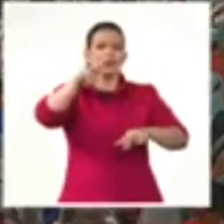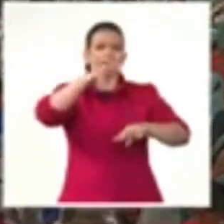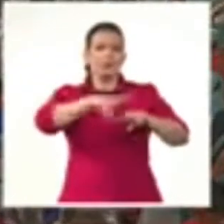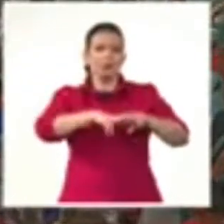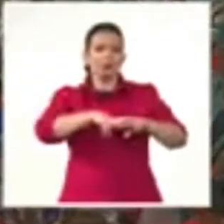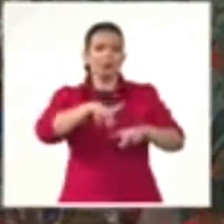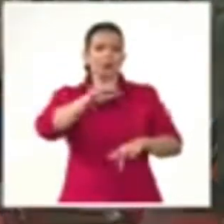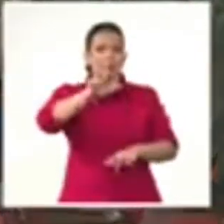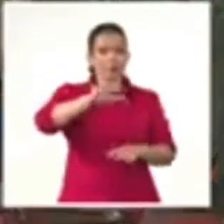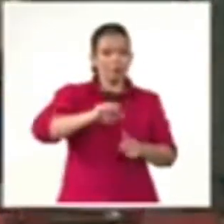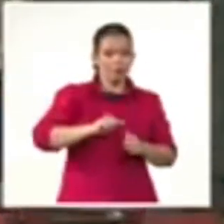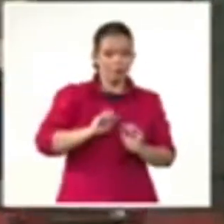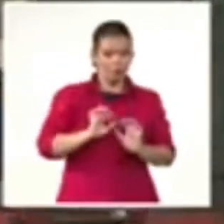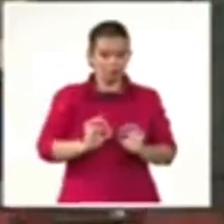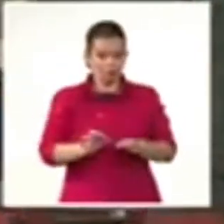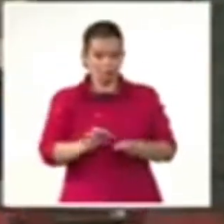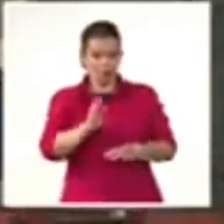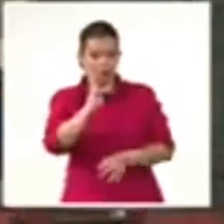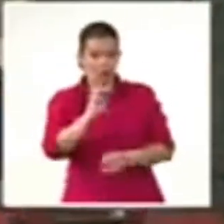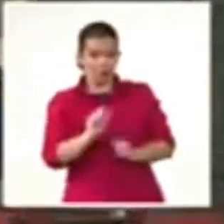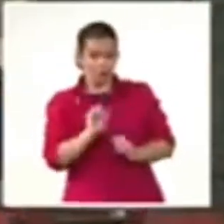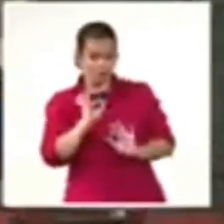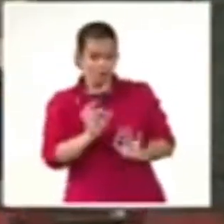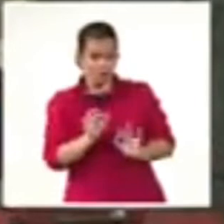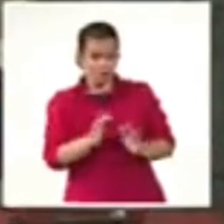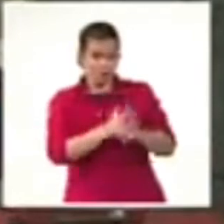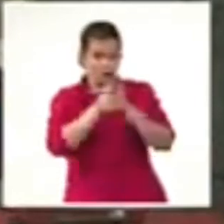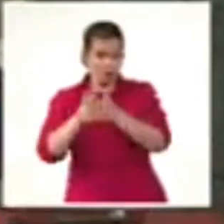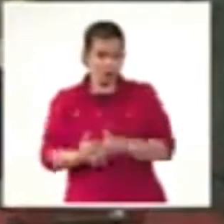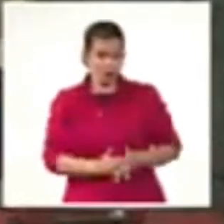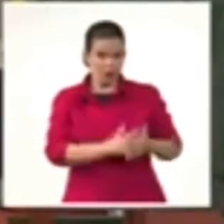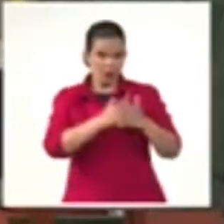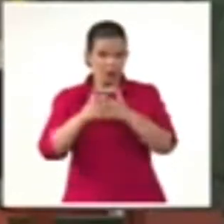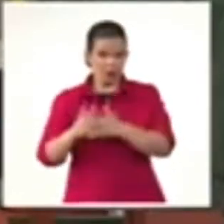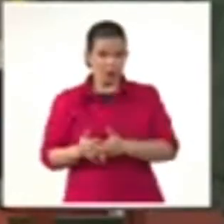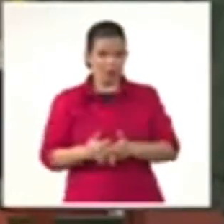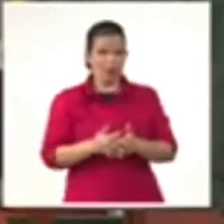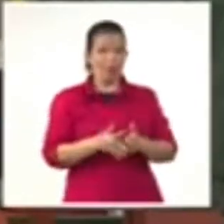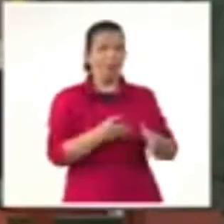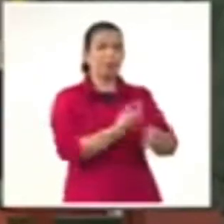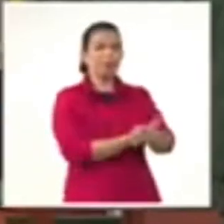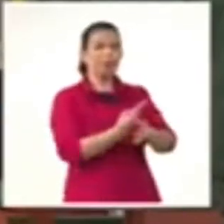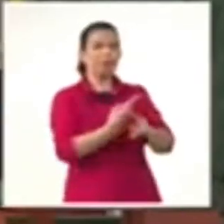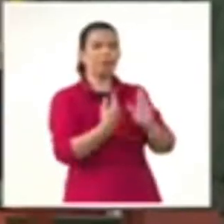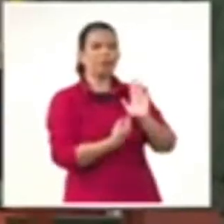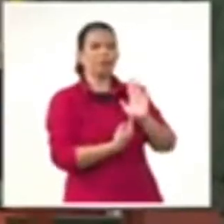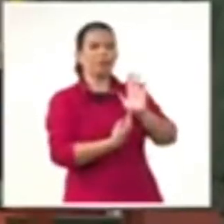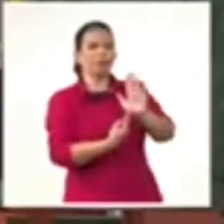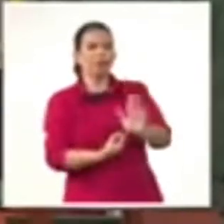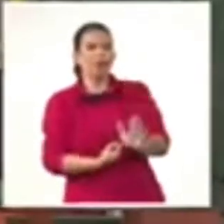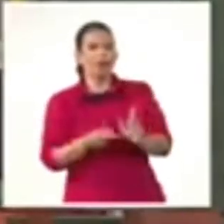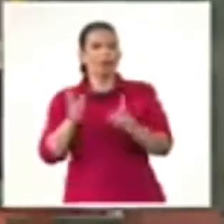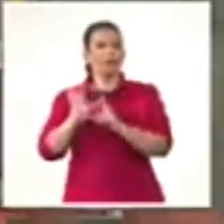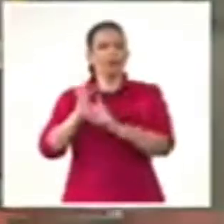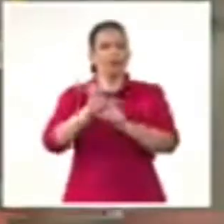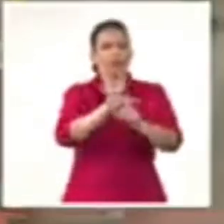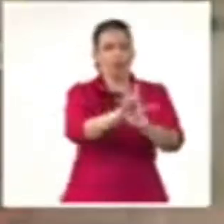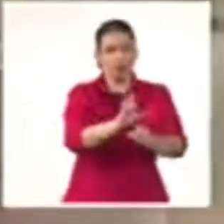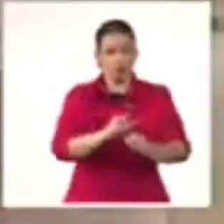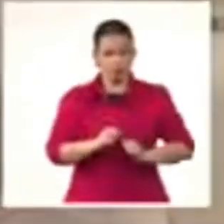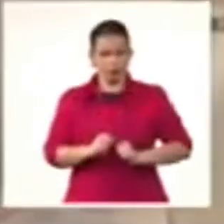nuestros nacionales para que alimenten el discurso antisocialista, declarando una persecución